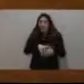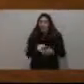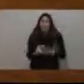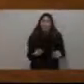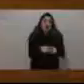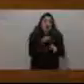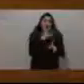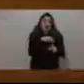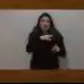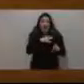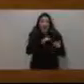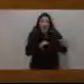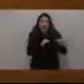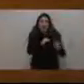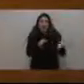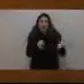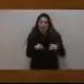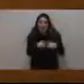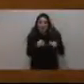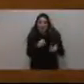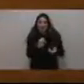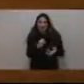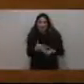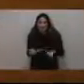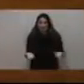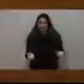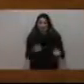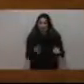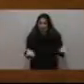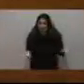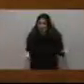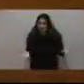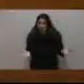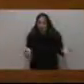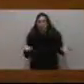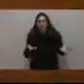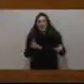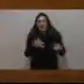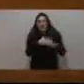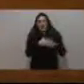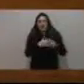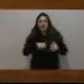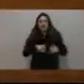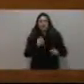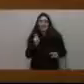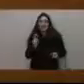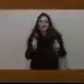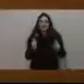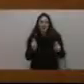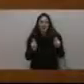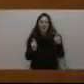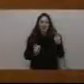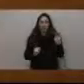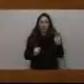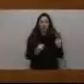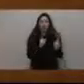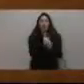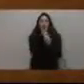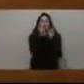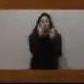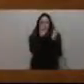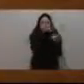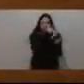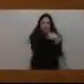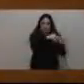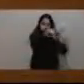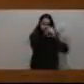Unos metros más o menos es lo mismo, total, es indiferente. Pero nos encontramos aquí con dos sentencias, dos sentencias en contra. Señor Blanco, si la